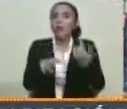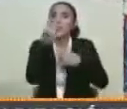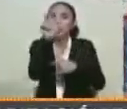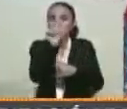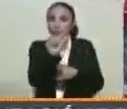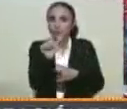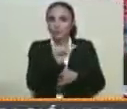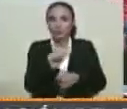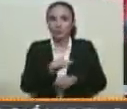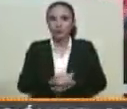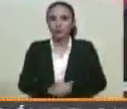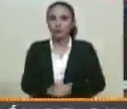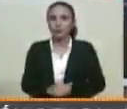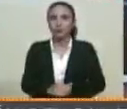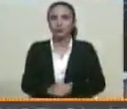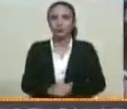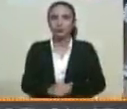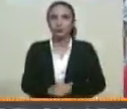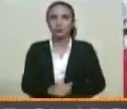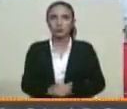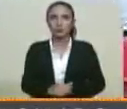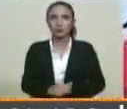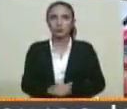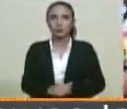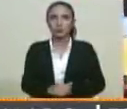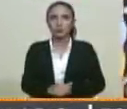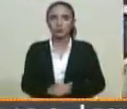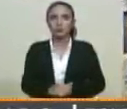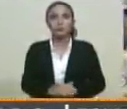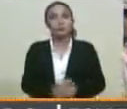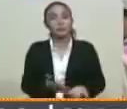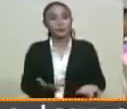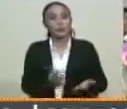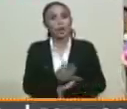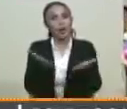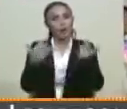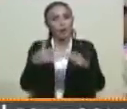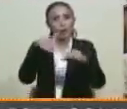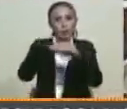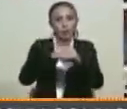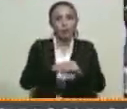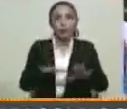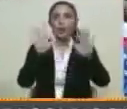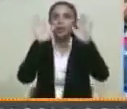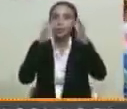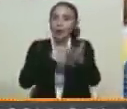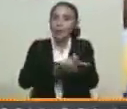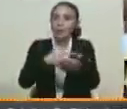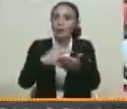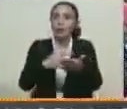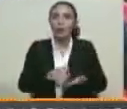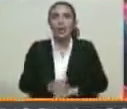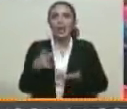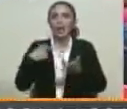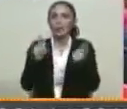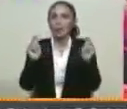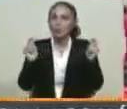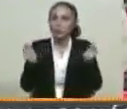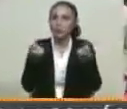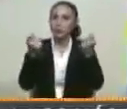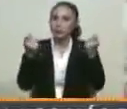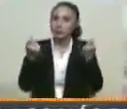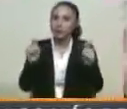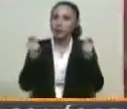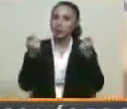3 semanas. Denme 10 millones de votos y yo le pongo los ganchos a todas las